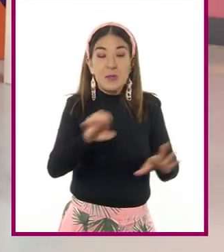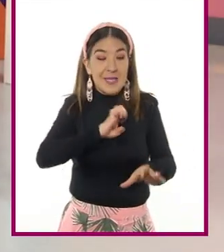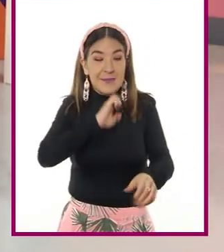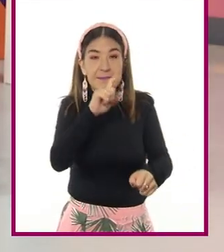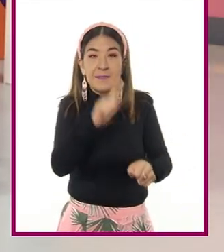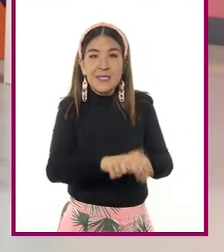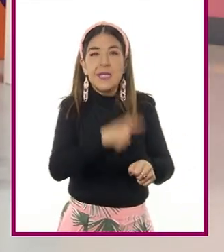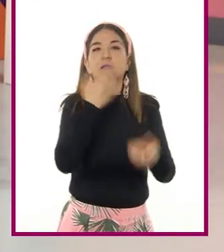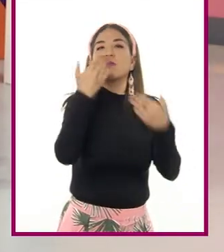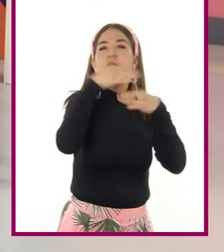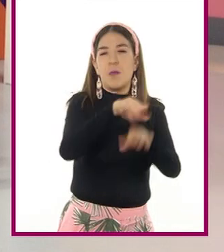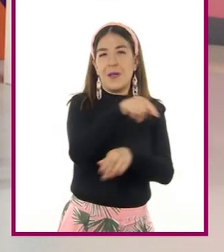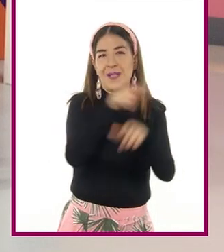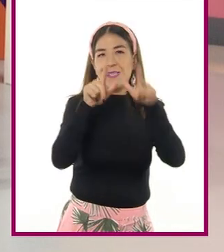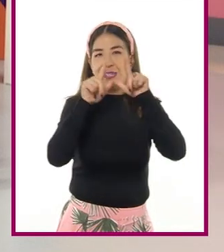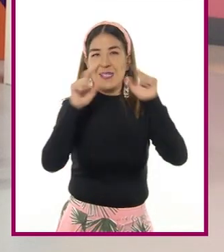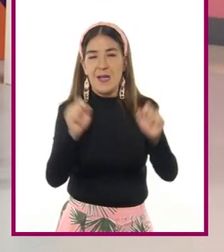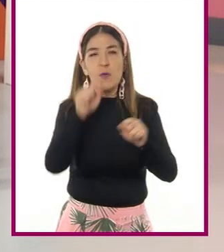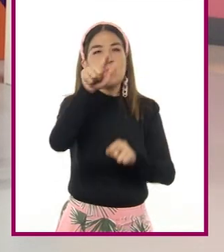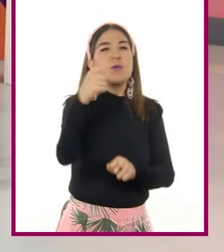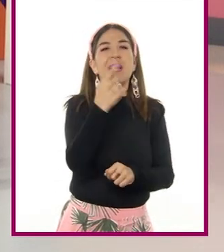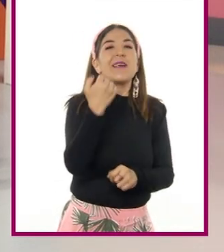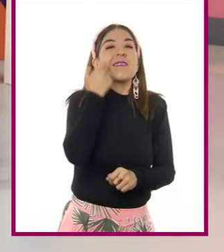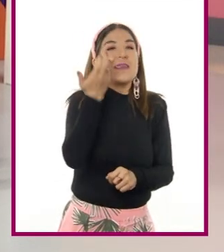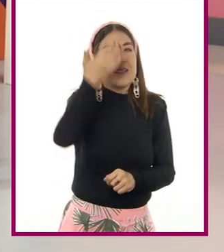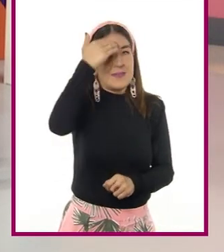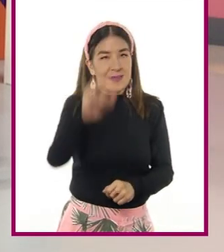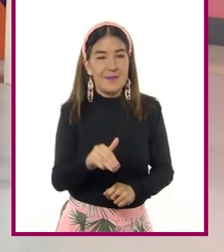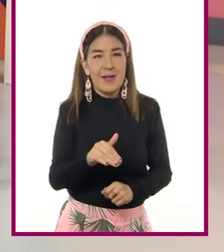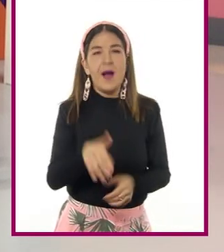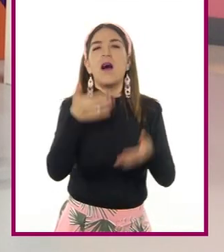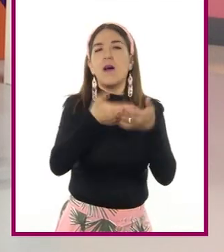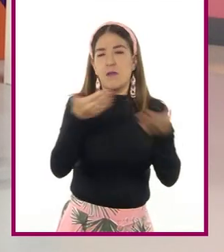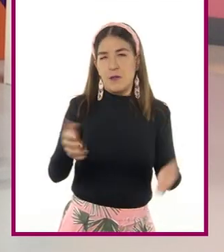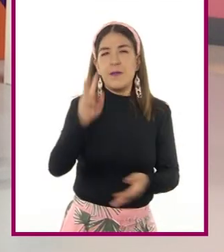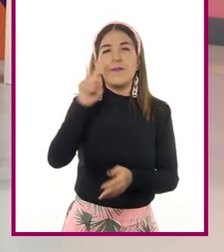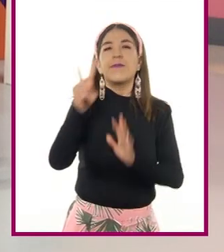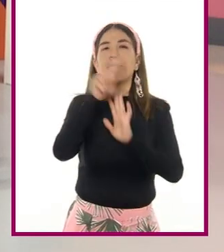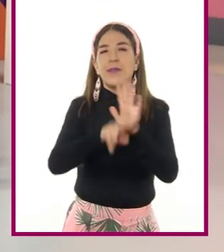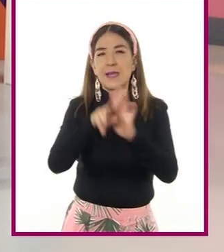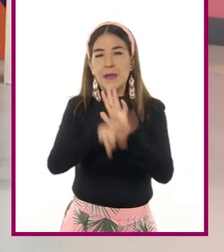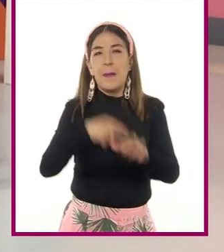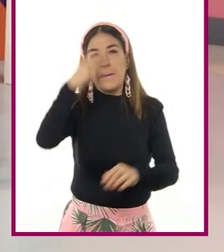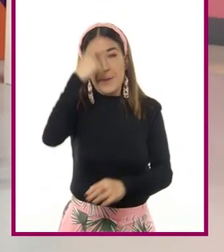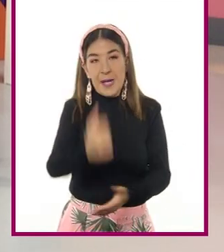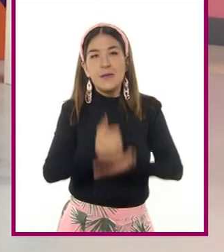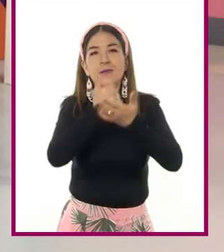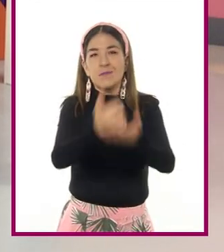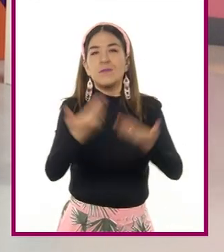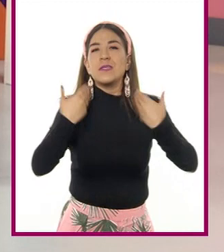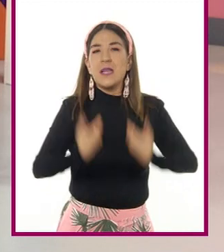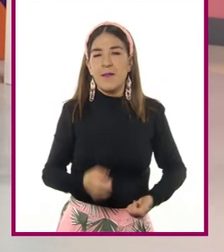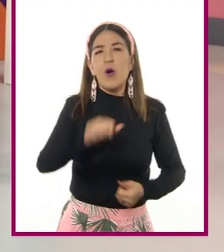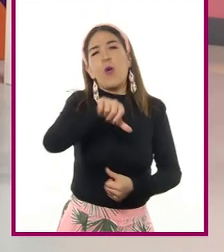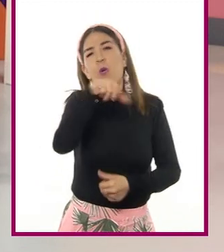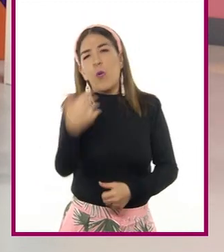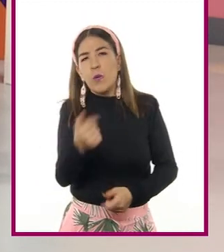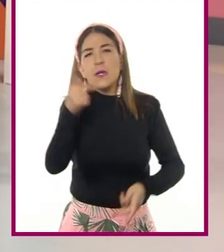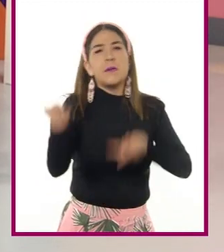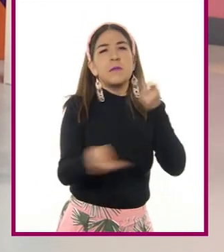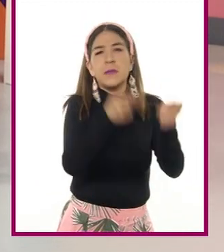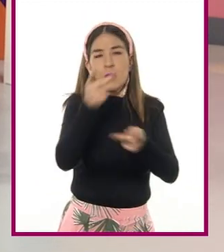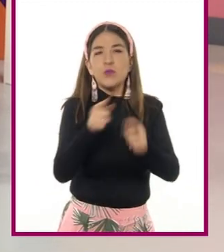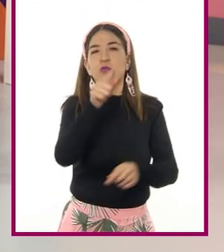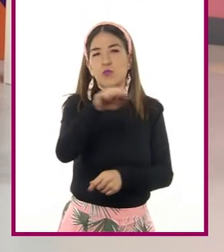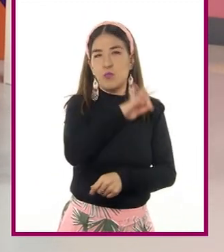específica de lo que queremos saber. Ahora veamos el siguiente video que nos ayudará a saber qué otras preguntas